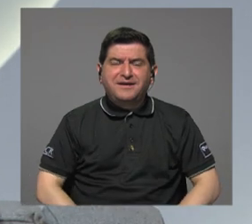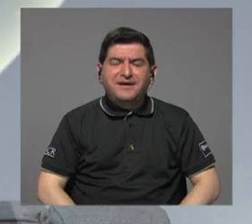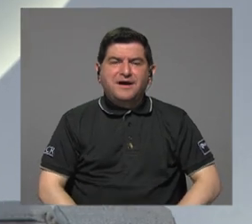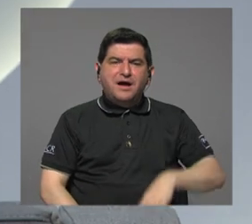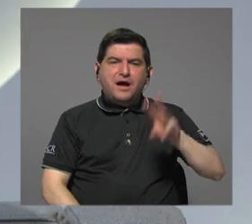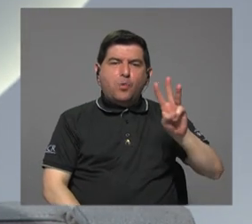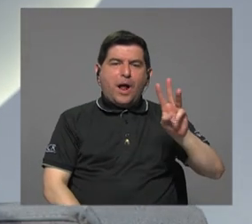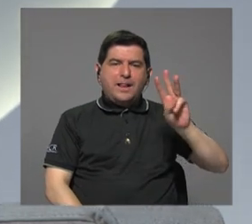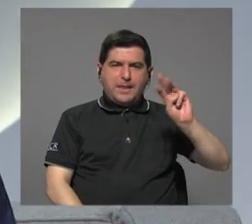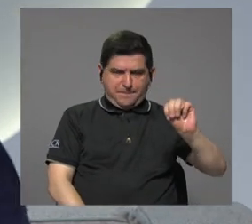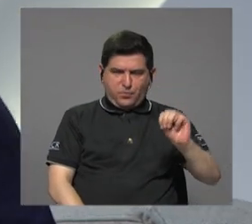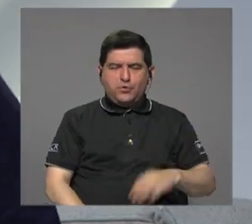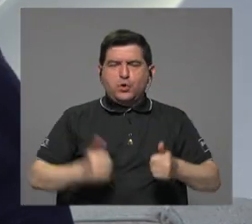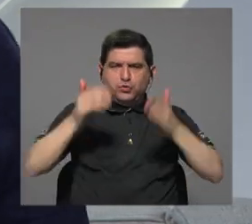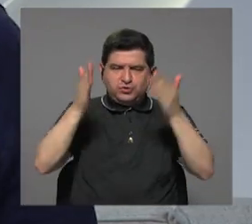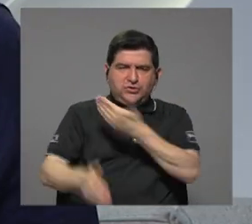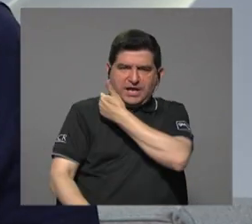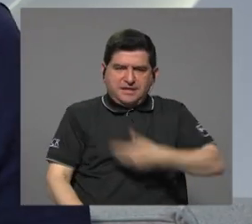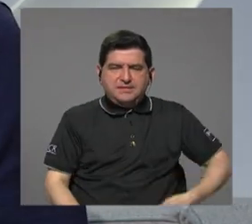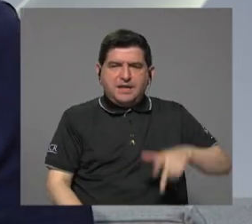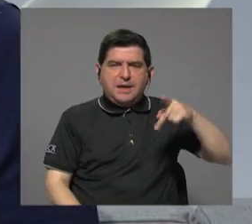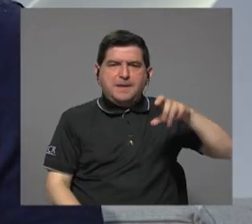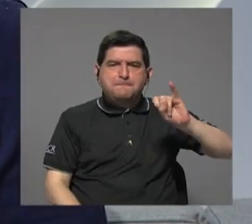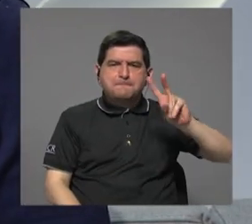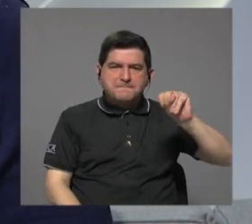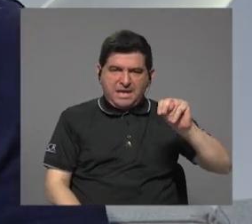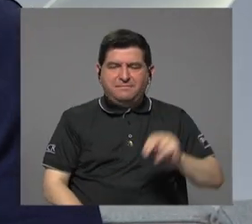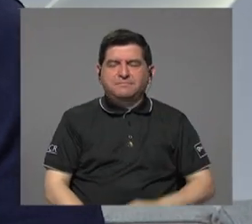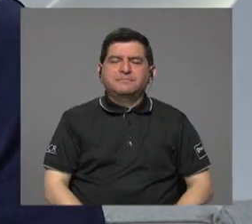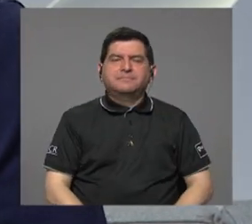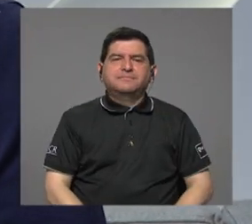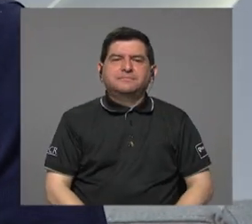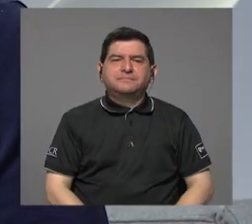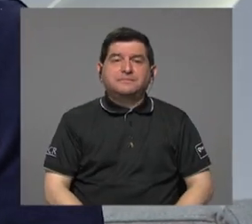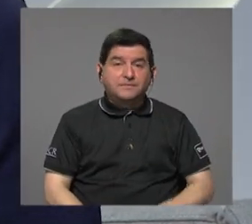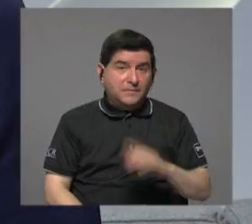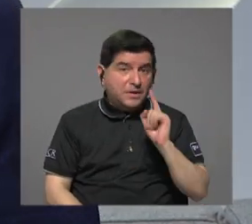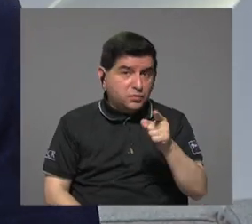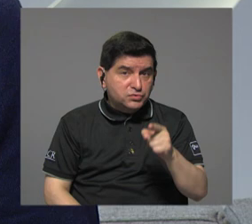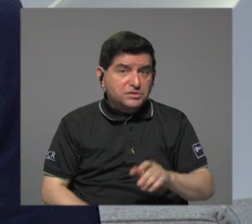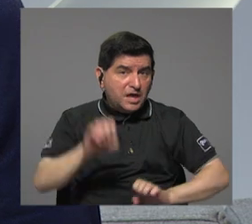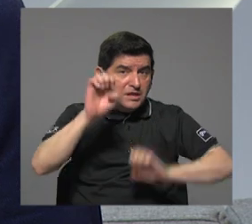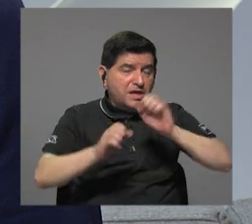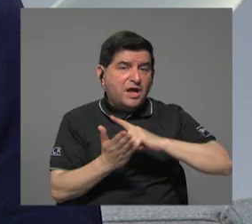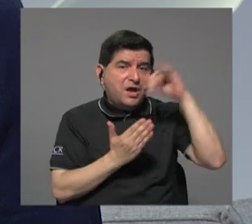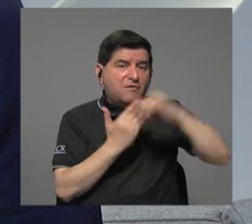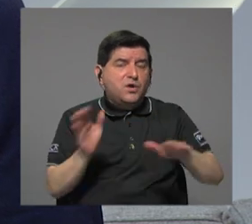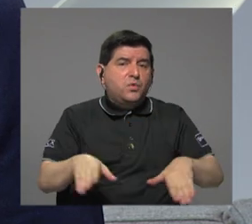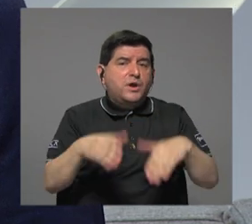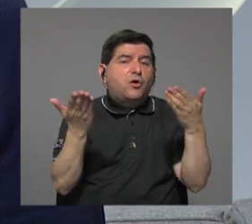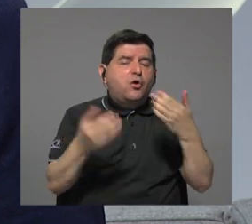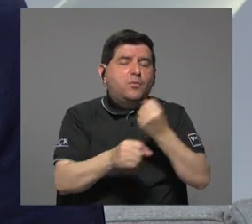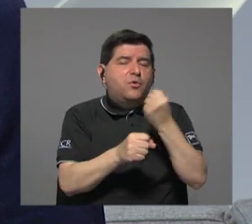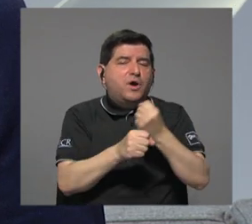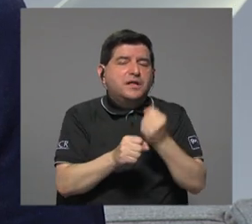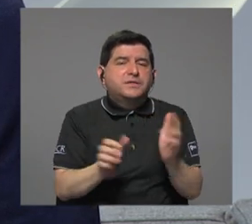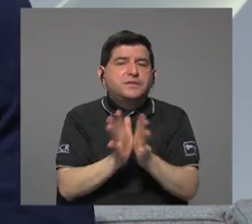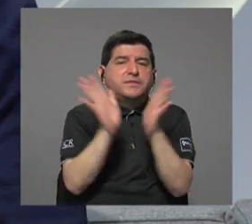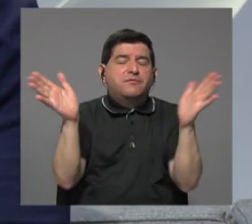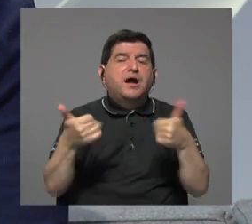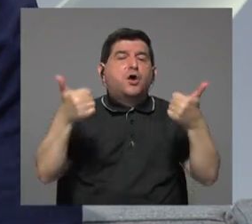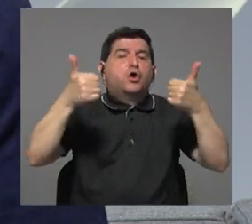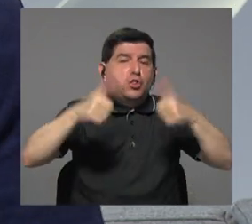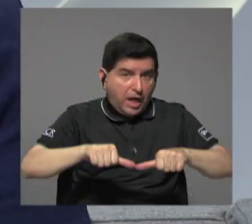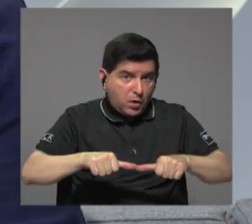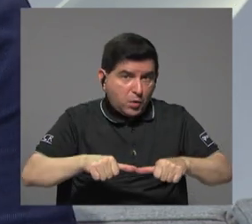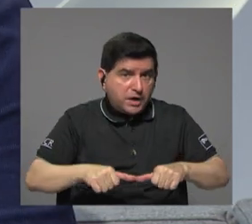niños el candidato presidencial de partido integración nacional usted como valora el proyecto como debe ser el empleo público está usted